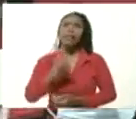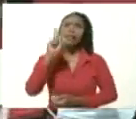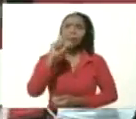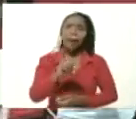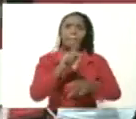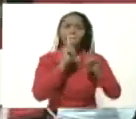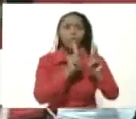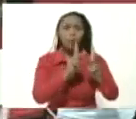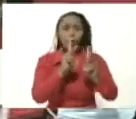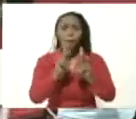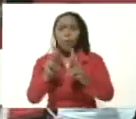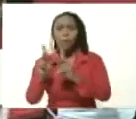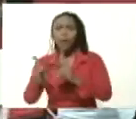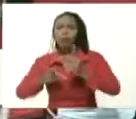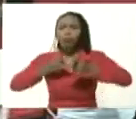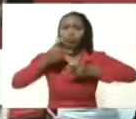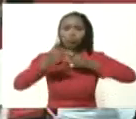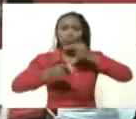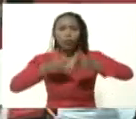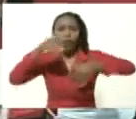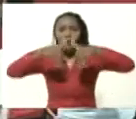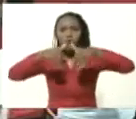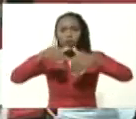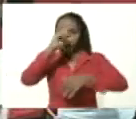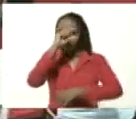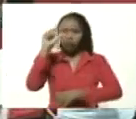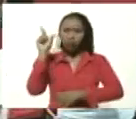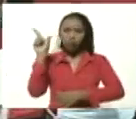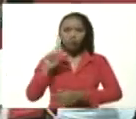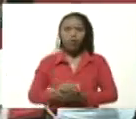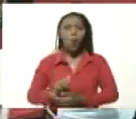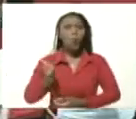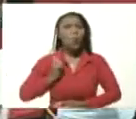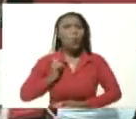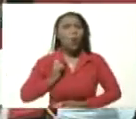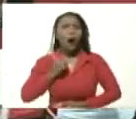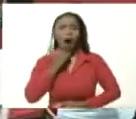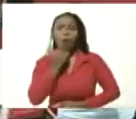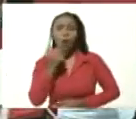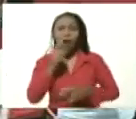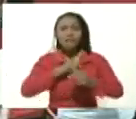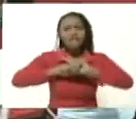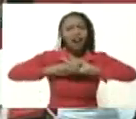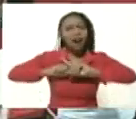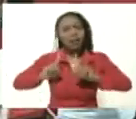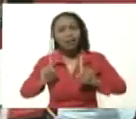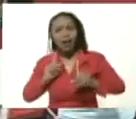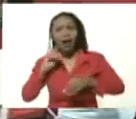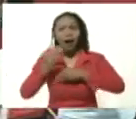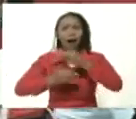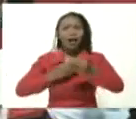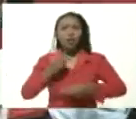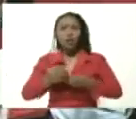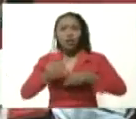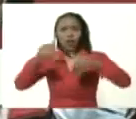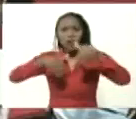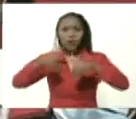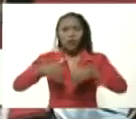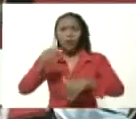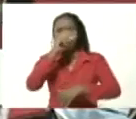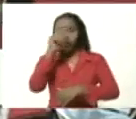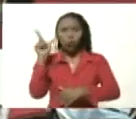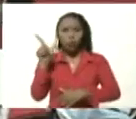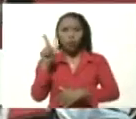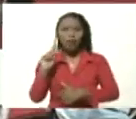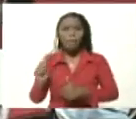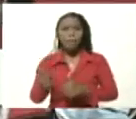cronograma político electoral del PSUV. Cualquier diferencia que haya surgido a raíz de las elecciones primarias del PSUV en las